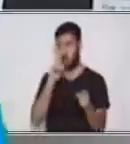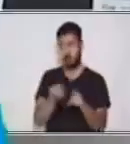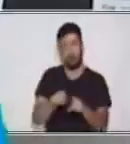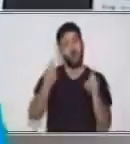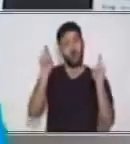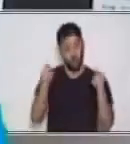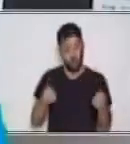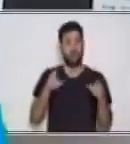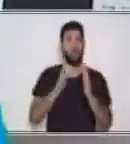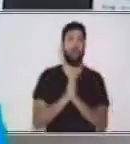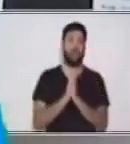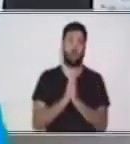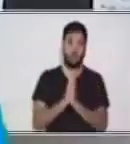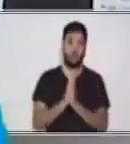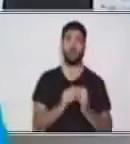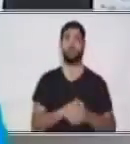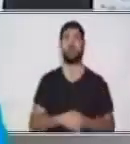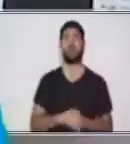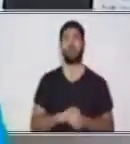entre dedos,